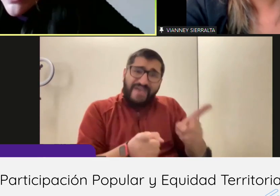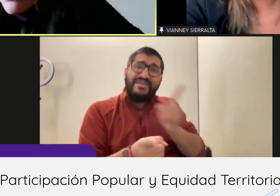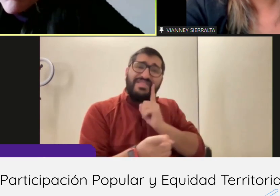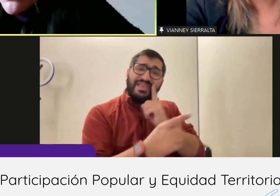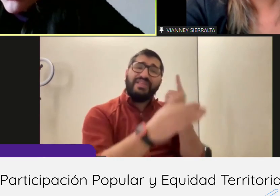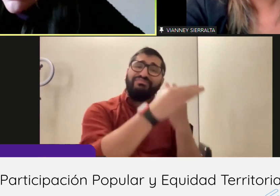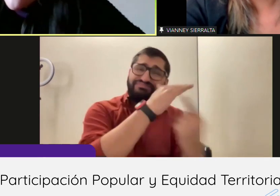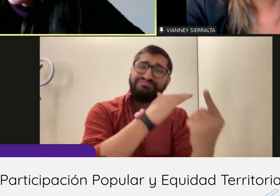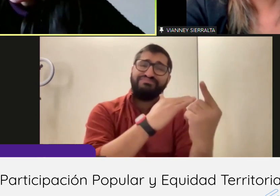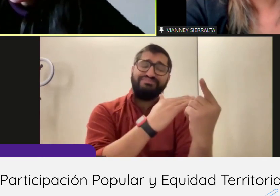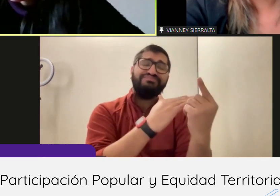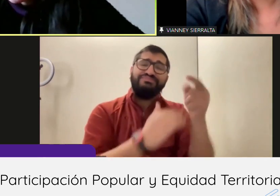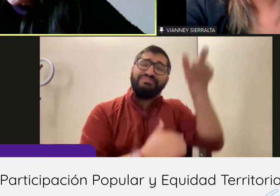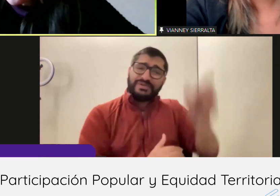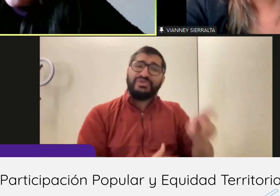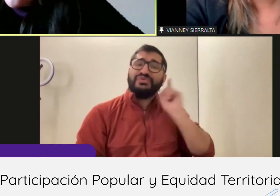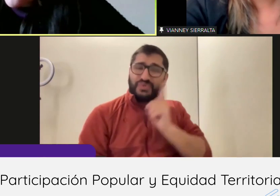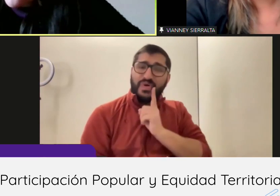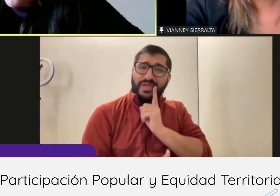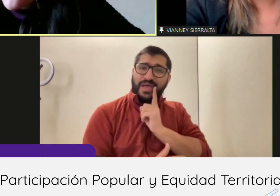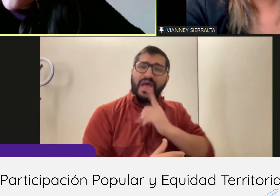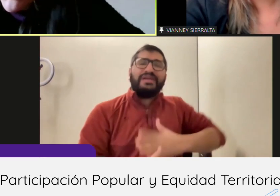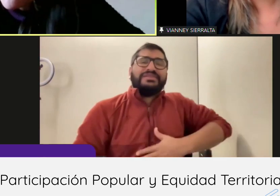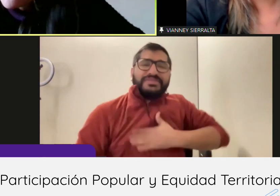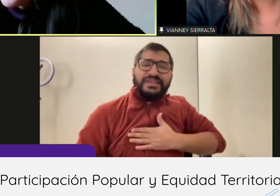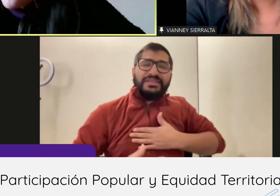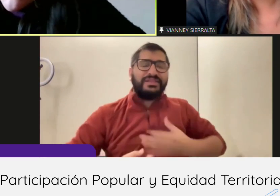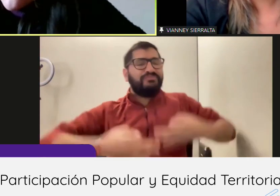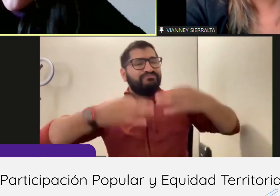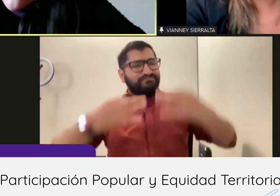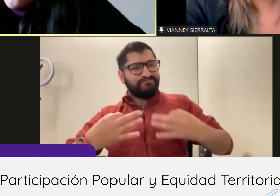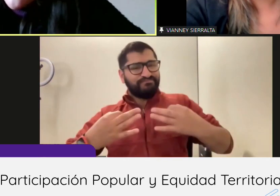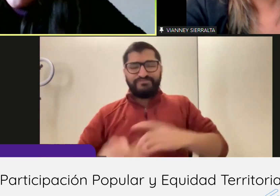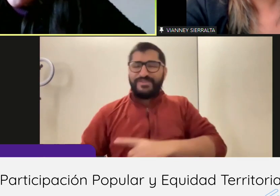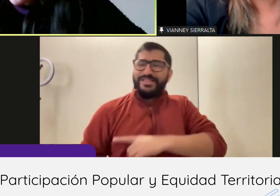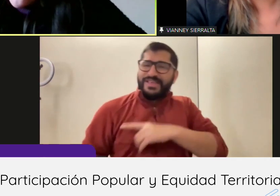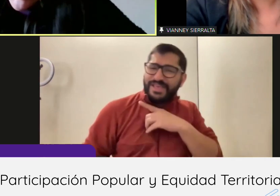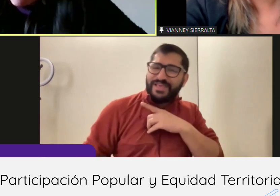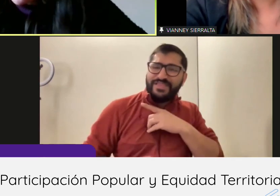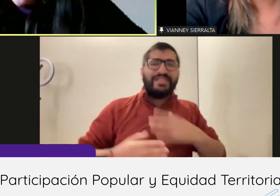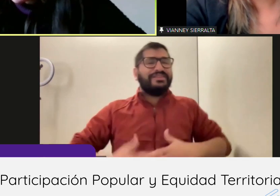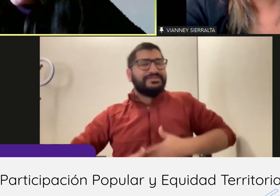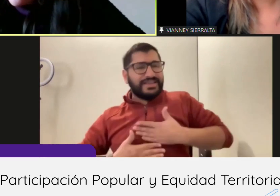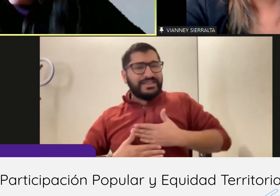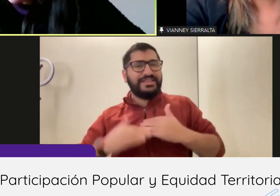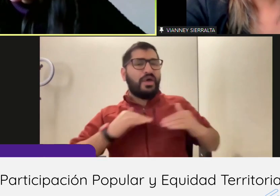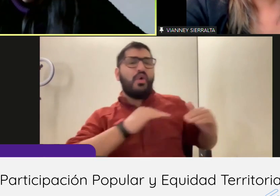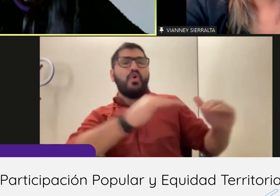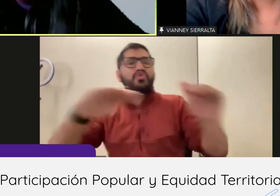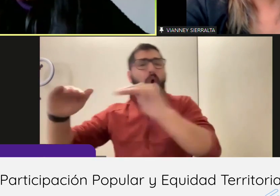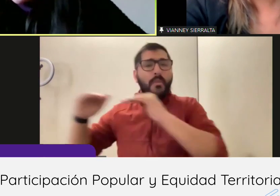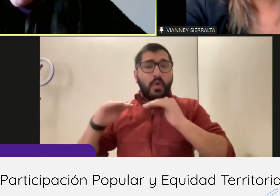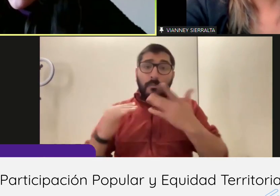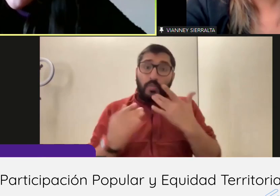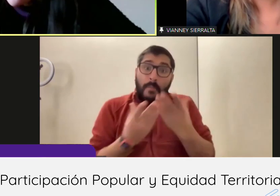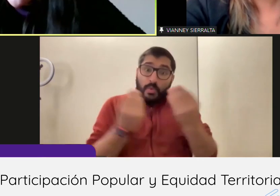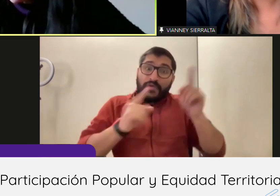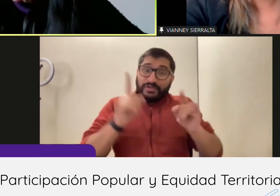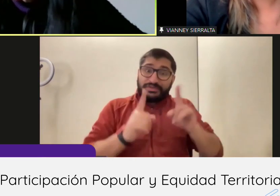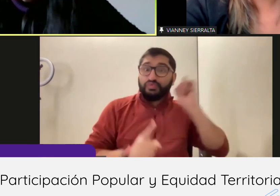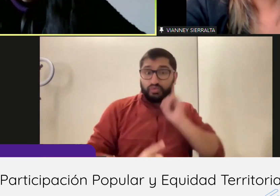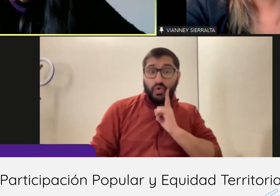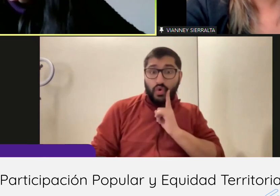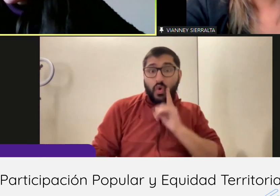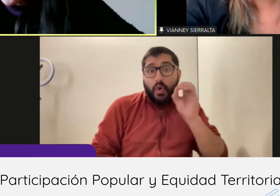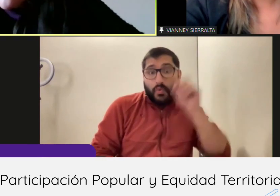educación, tantos ámbitos en donde se debería tener la consideración, ¿no es cierto?, de que nosotros como personas sordas somos dignos y